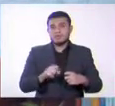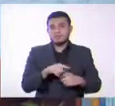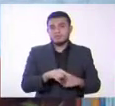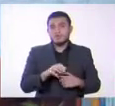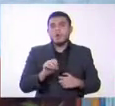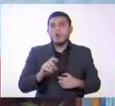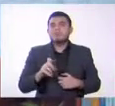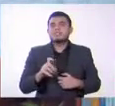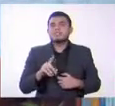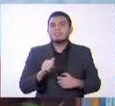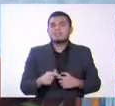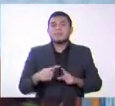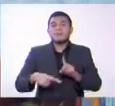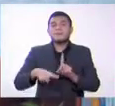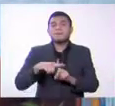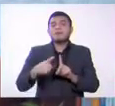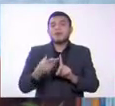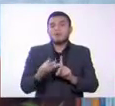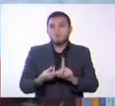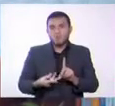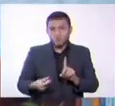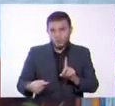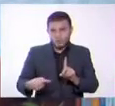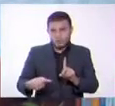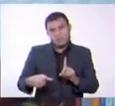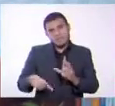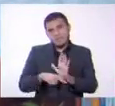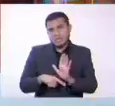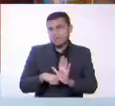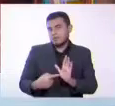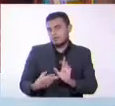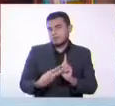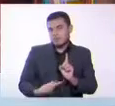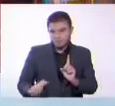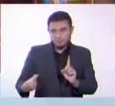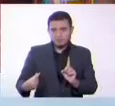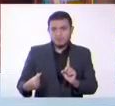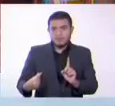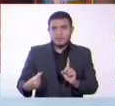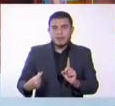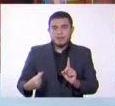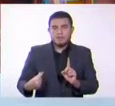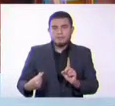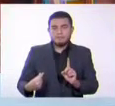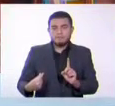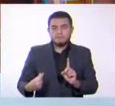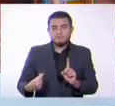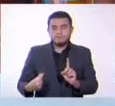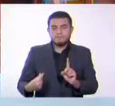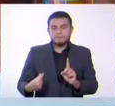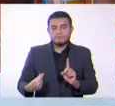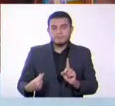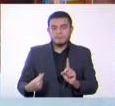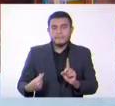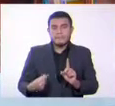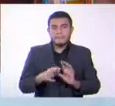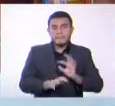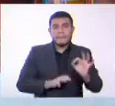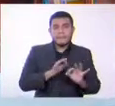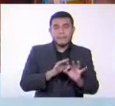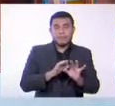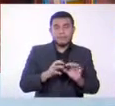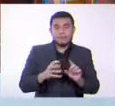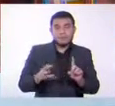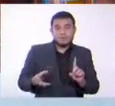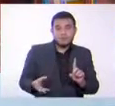positivo, ya que está perdiendo cargas negativas. Si un átomo gana los electrones,